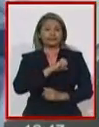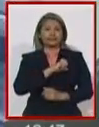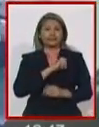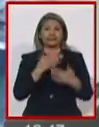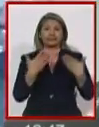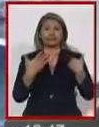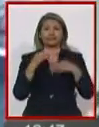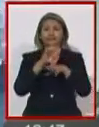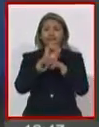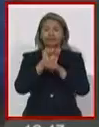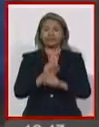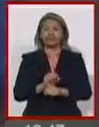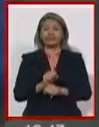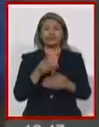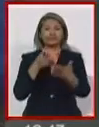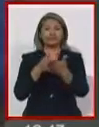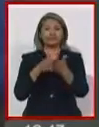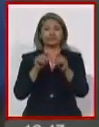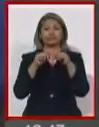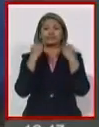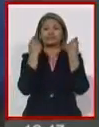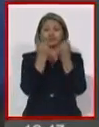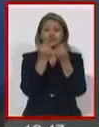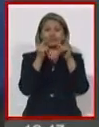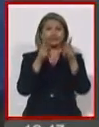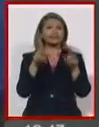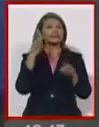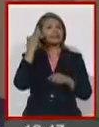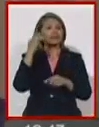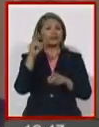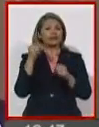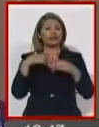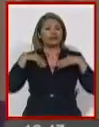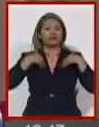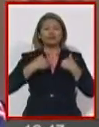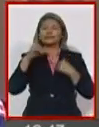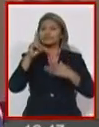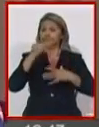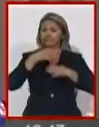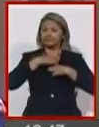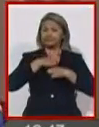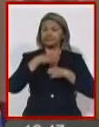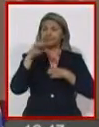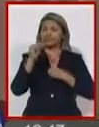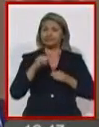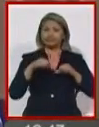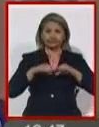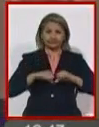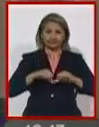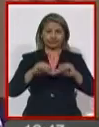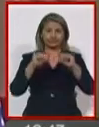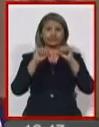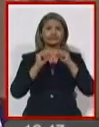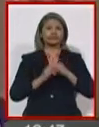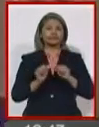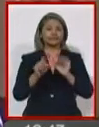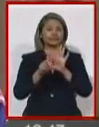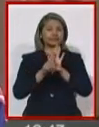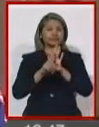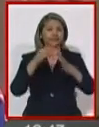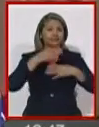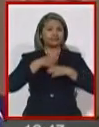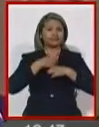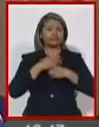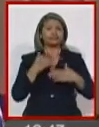que ellos tienen caracterizado hacer contra las manifestaciones, porque no nos vamos a cansar de protestar, mientras que todavía es legal